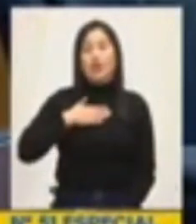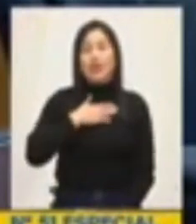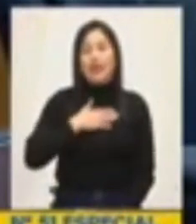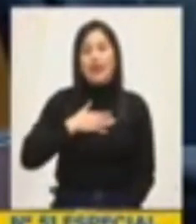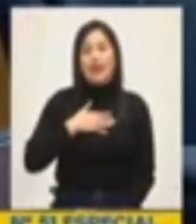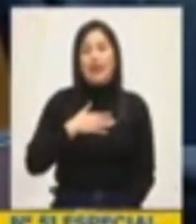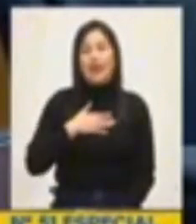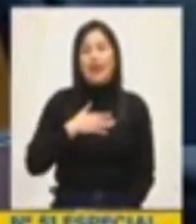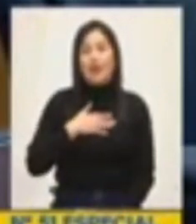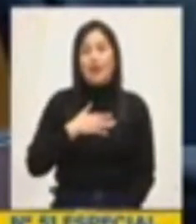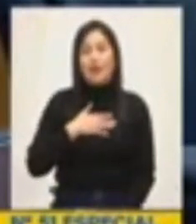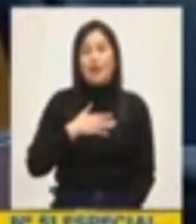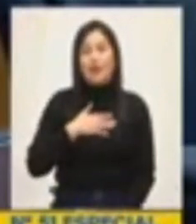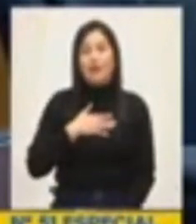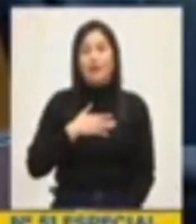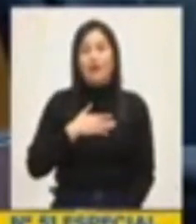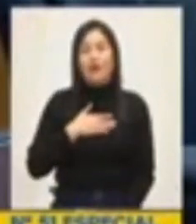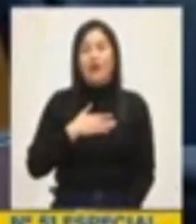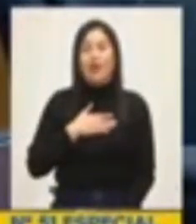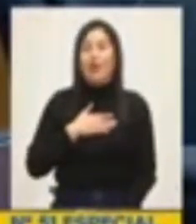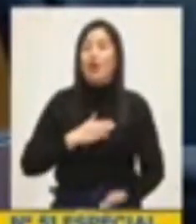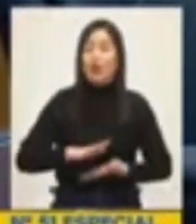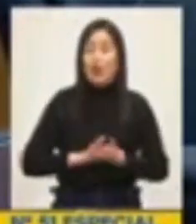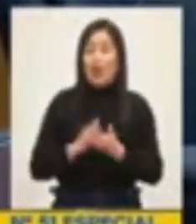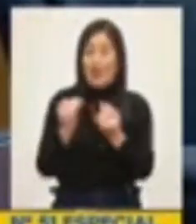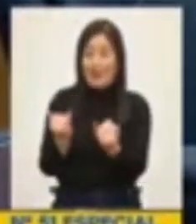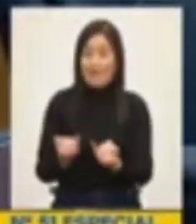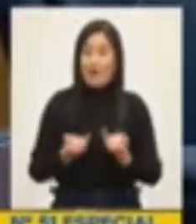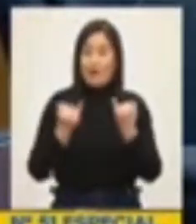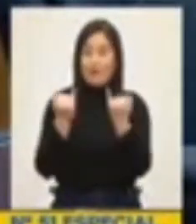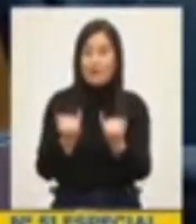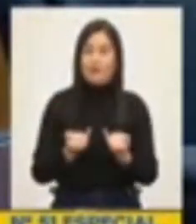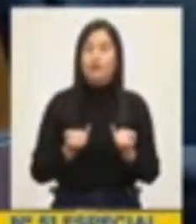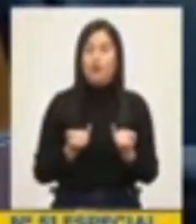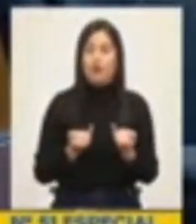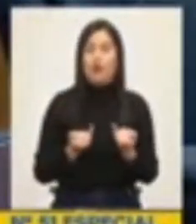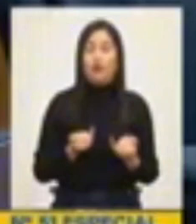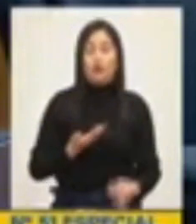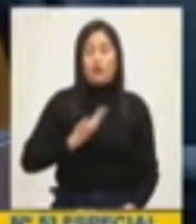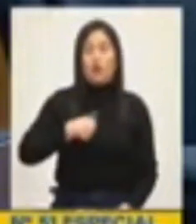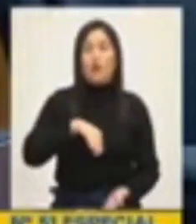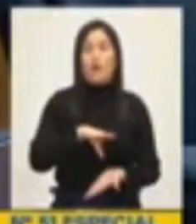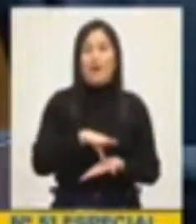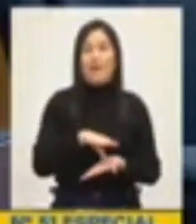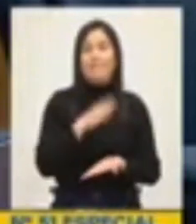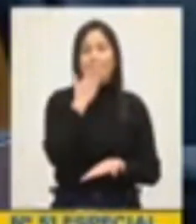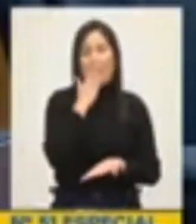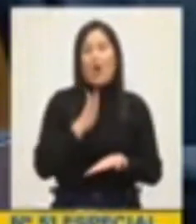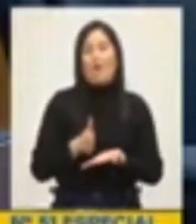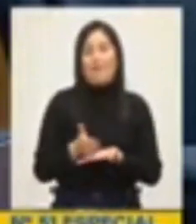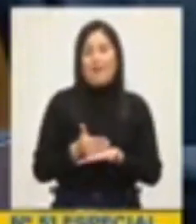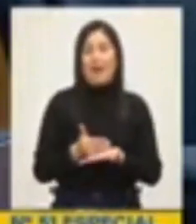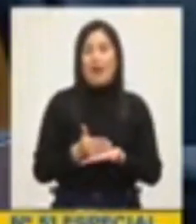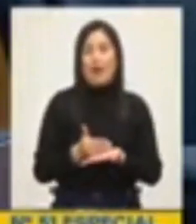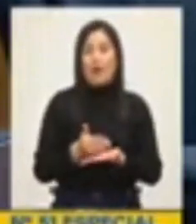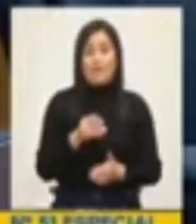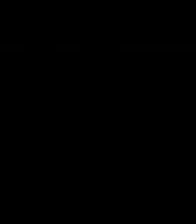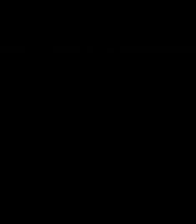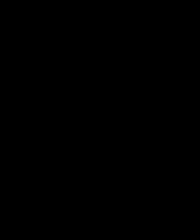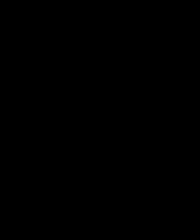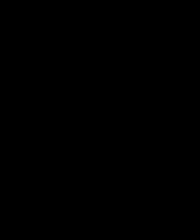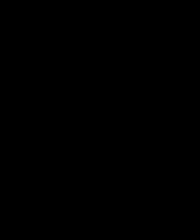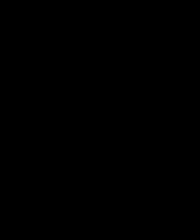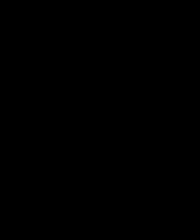que en base a la información que hemos recabado, hemos estado como país mejor preparados que en el mes de junio. Y ese es el